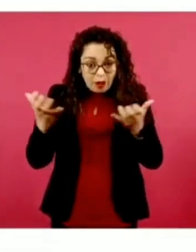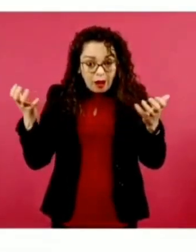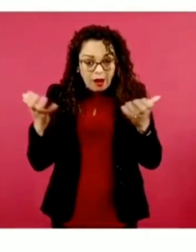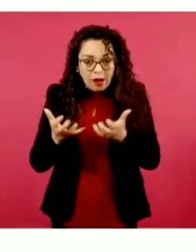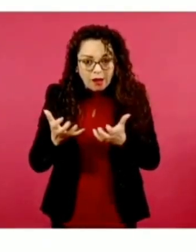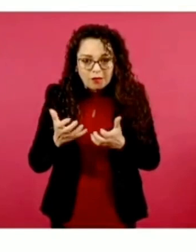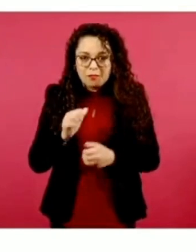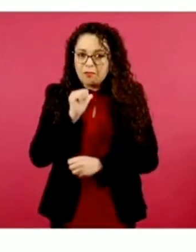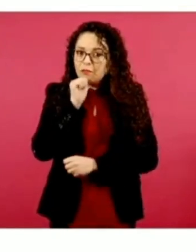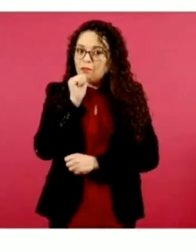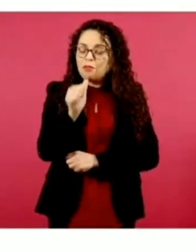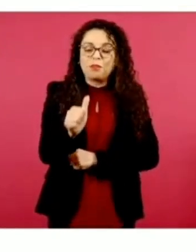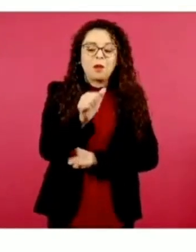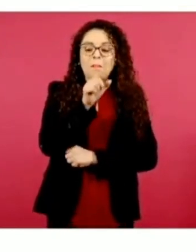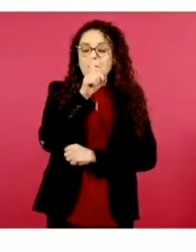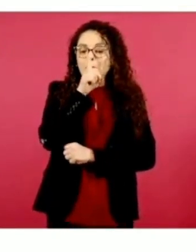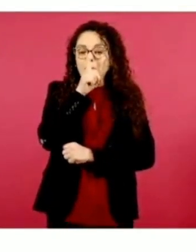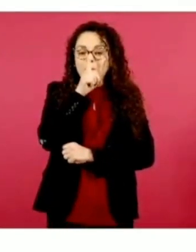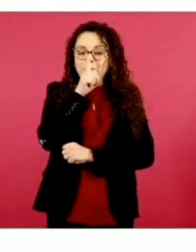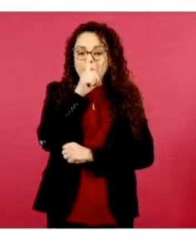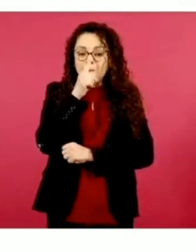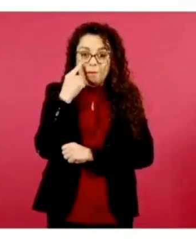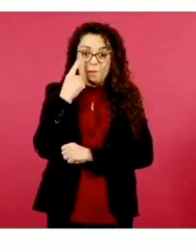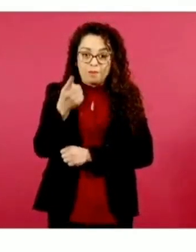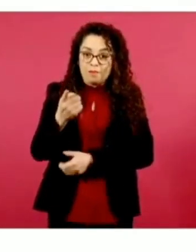Ya no cuenta. Mire.